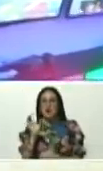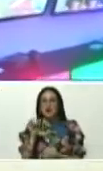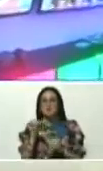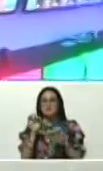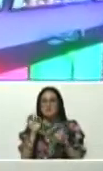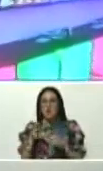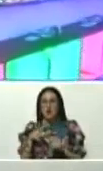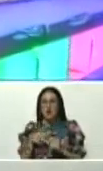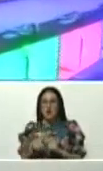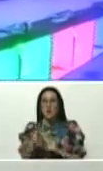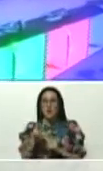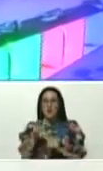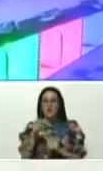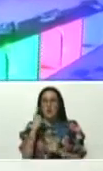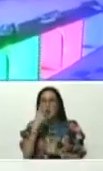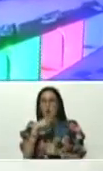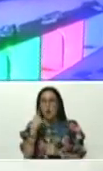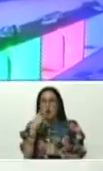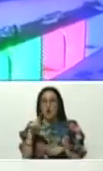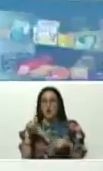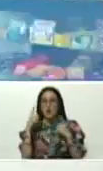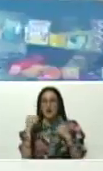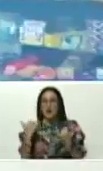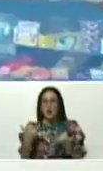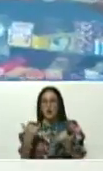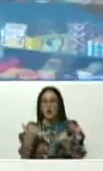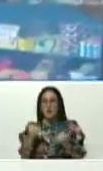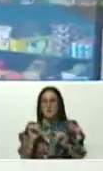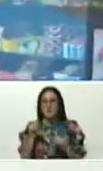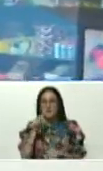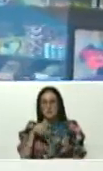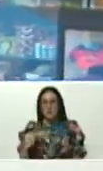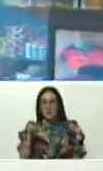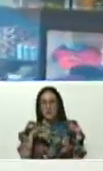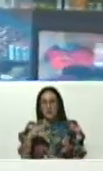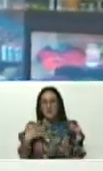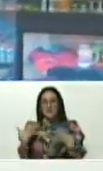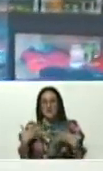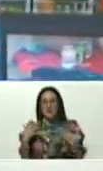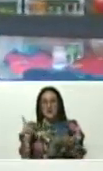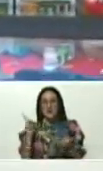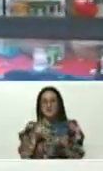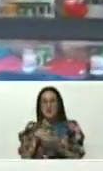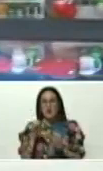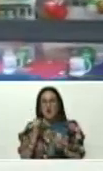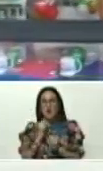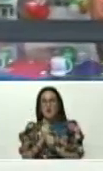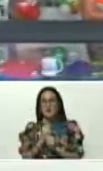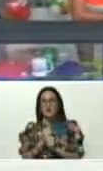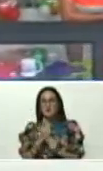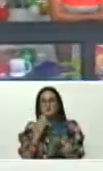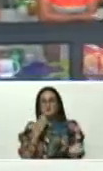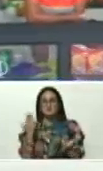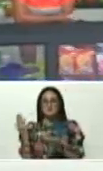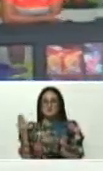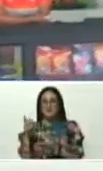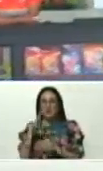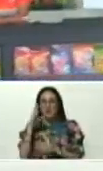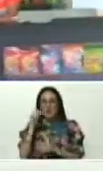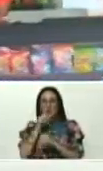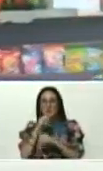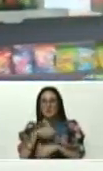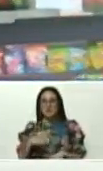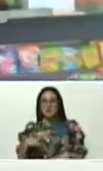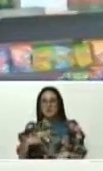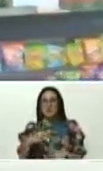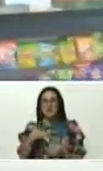declare inaugurado el ojo de La Guaira para que hoy mismo pueda el pueblo guaireño disfrutar de esta gran obra. Adelante, presidente, que Dios los bendiga